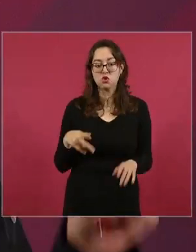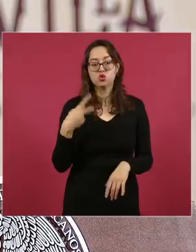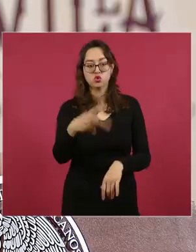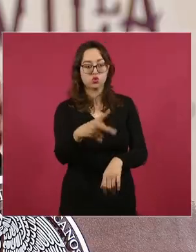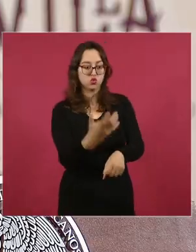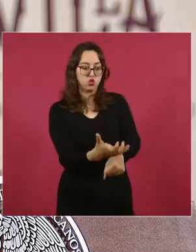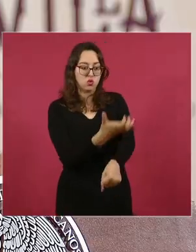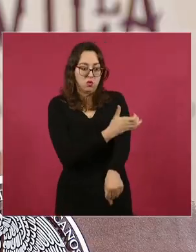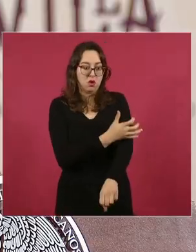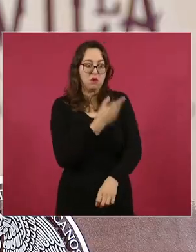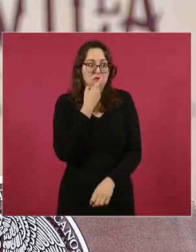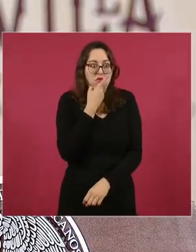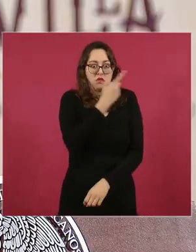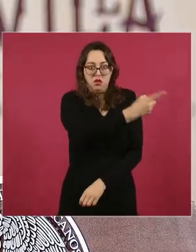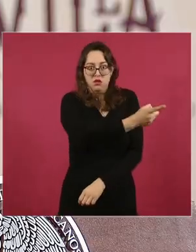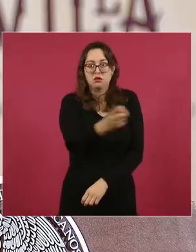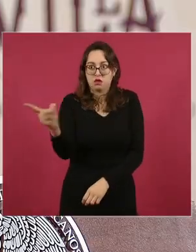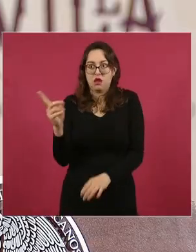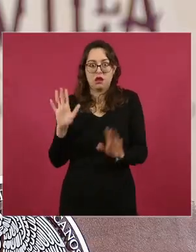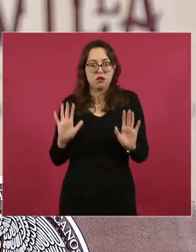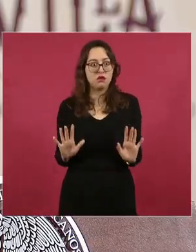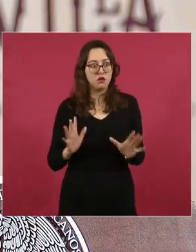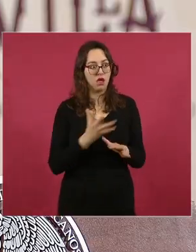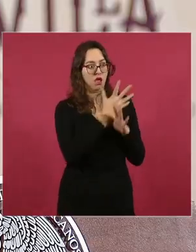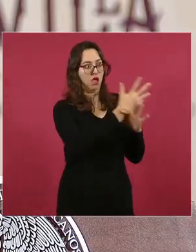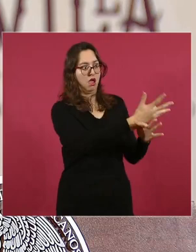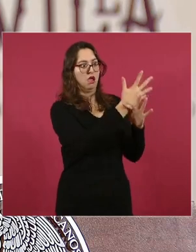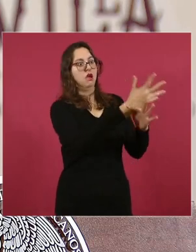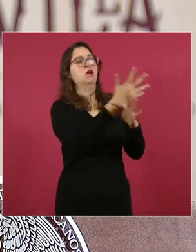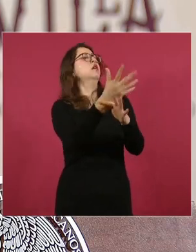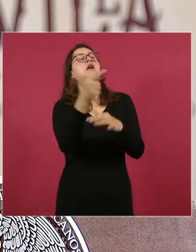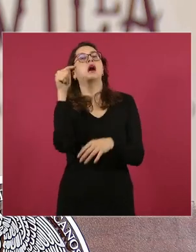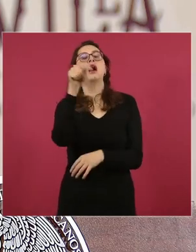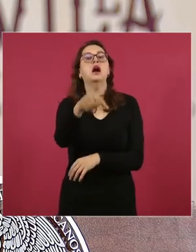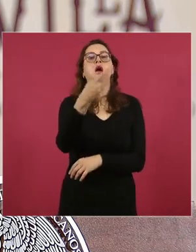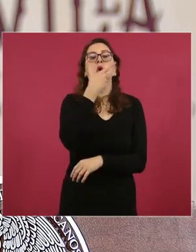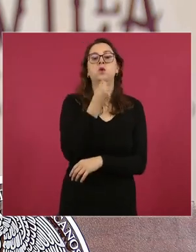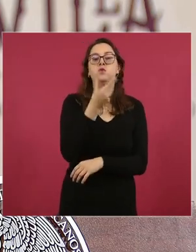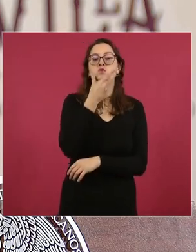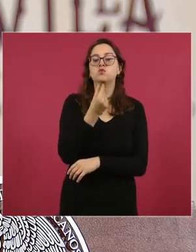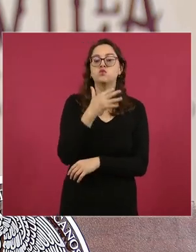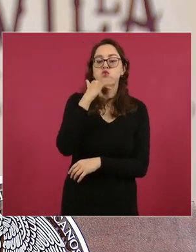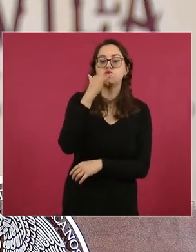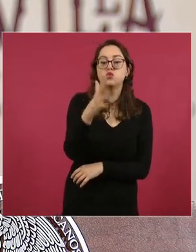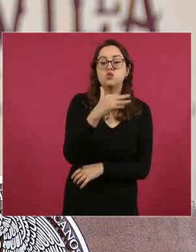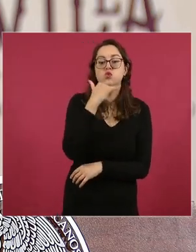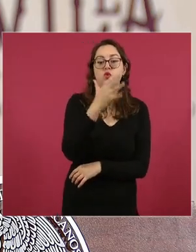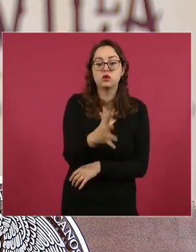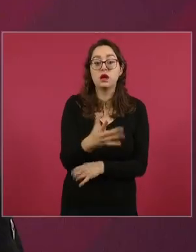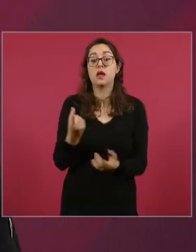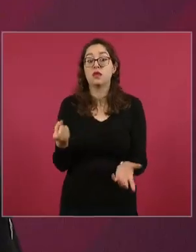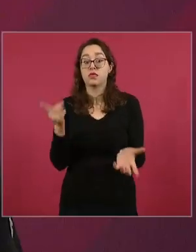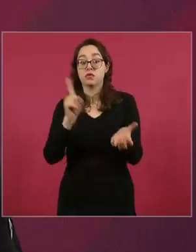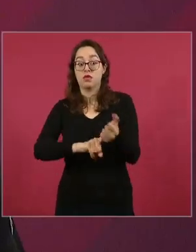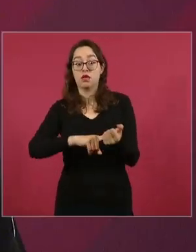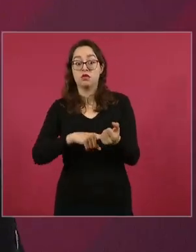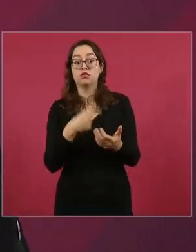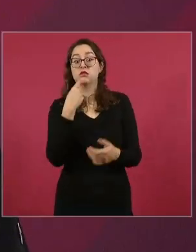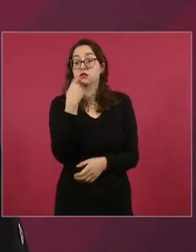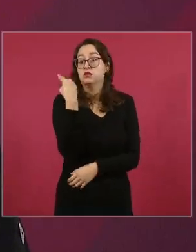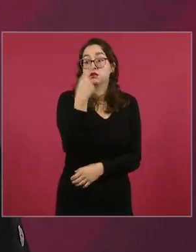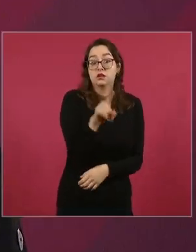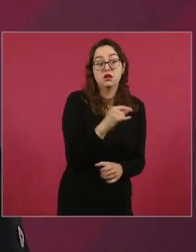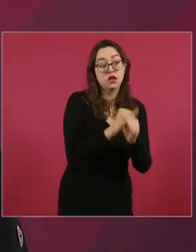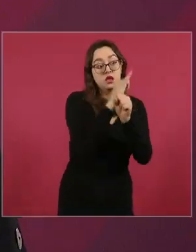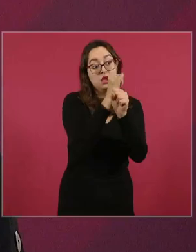lo acusaron de eso. Además, hay en su contra investigaciones por irregularidades pendientes